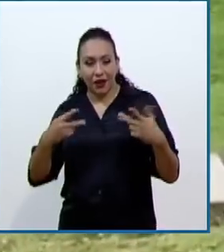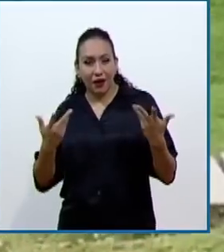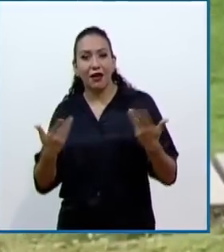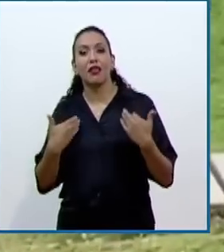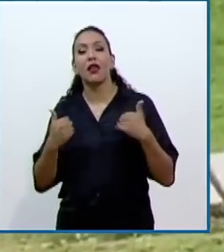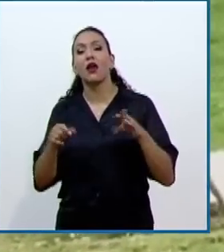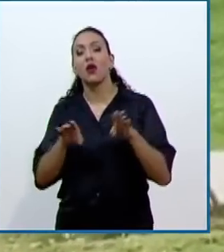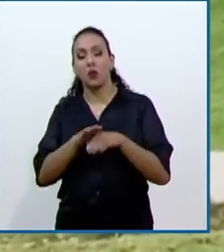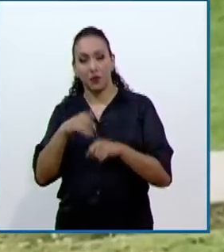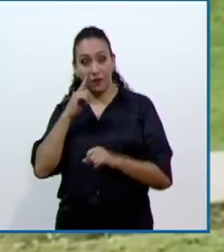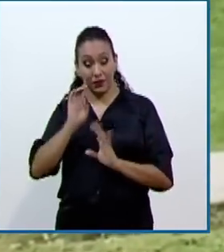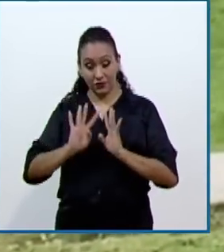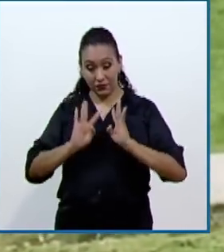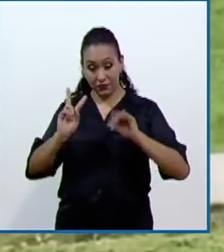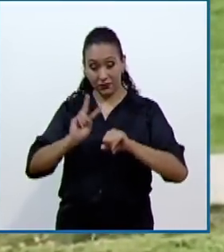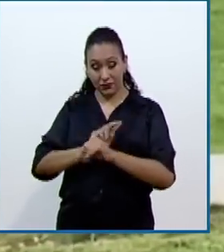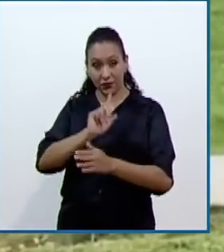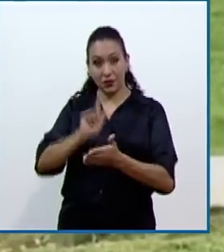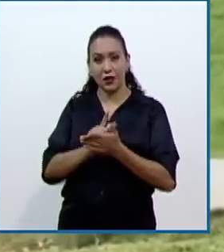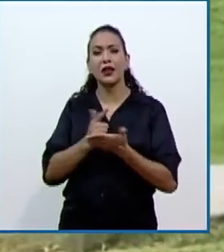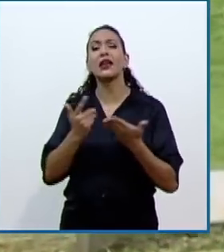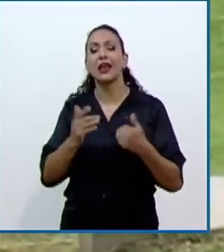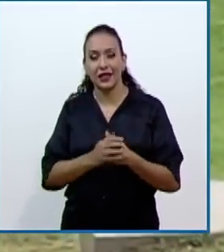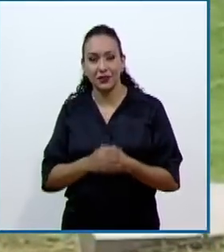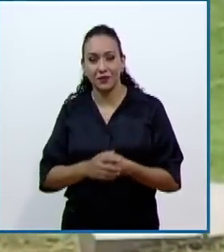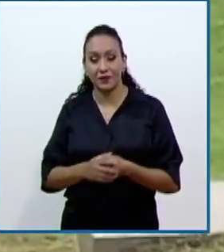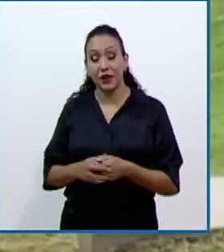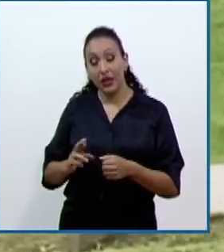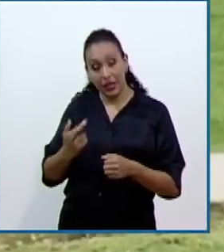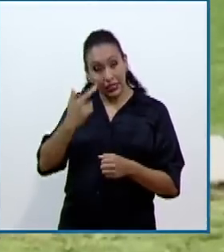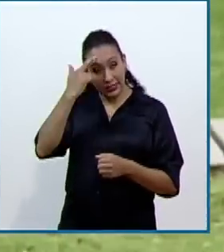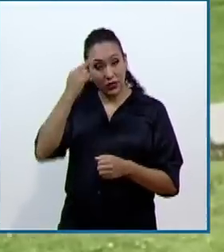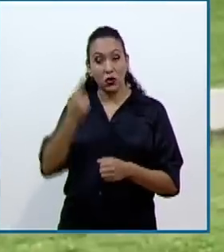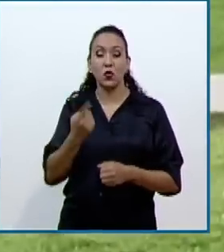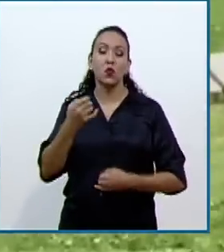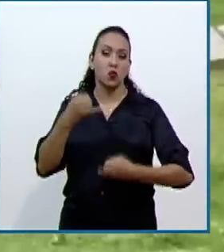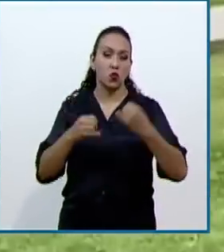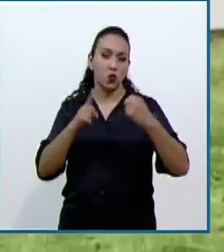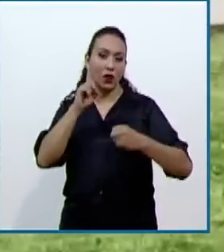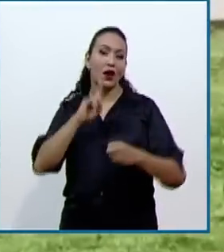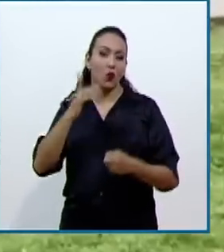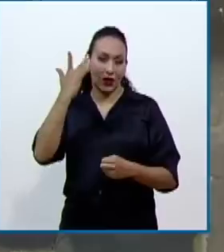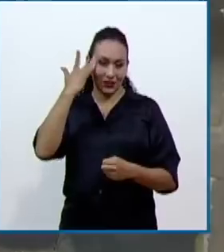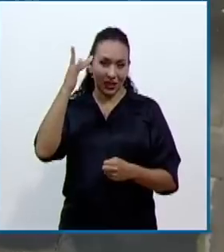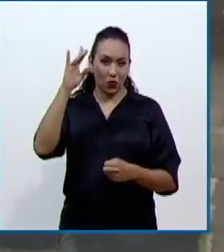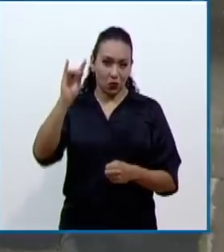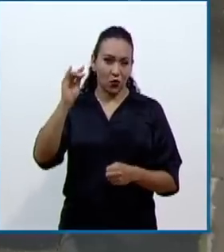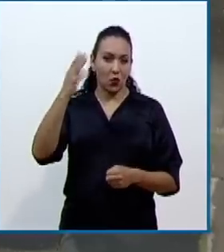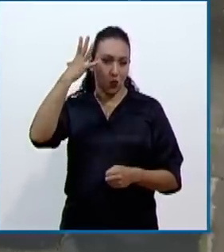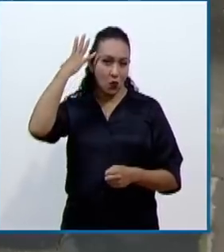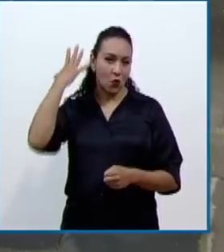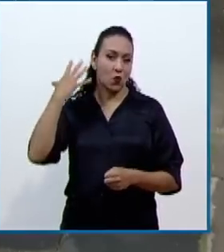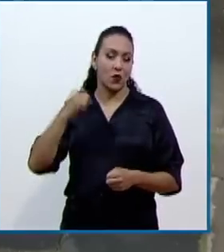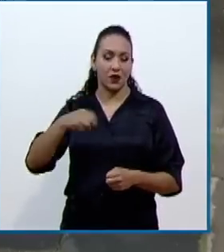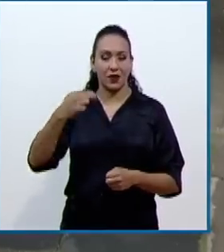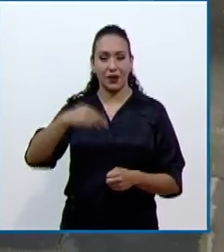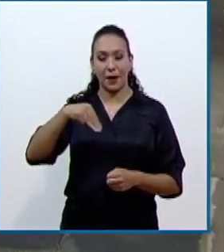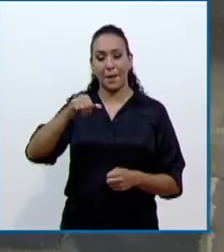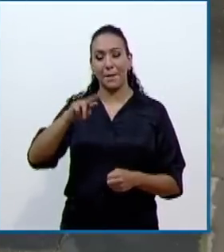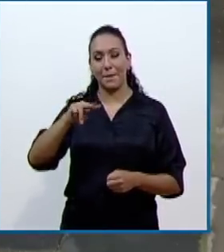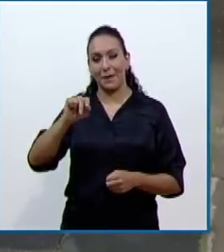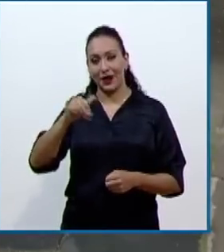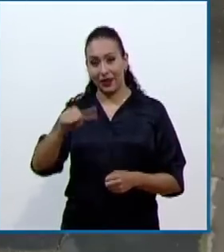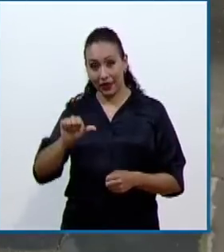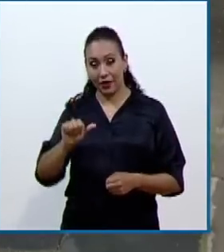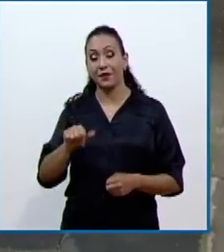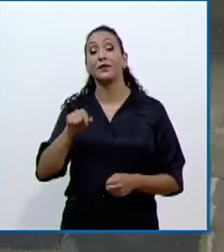de la Judicatura Federal destacó una resolución de la jueza quinta de distrito en Cuernavaca, Morelos, Marta Eugenia Magaña López, quien